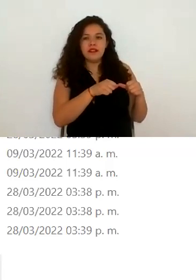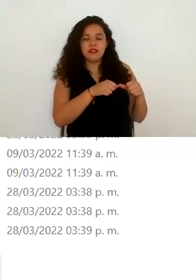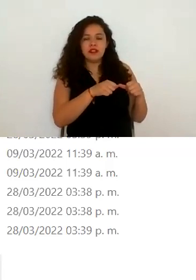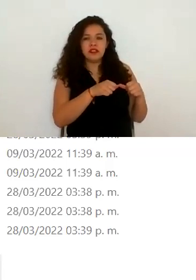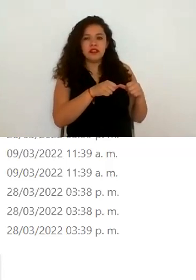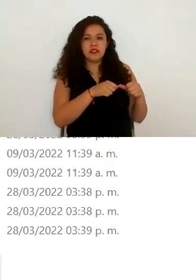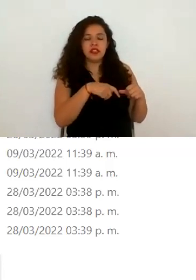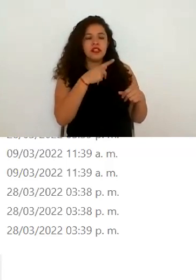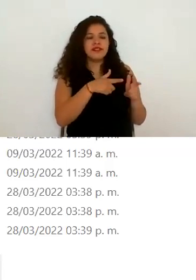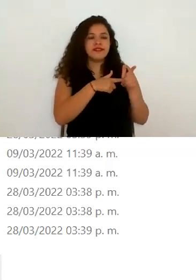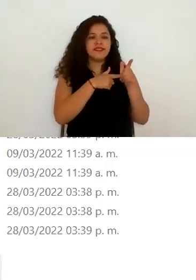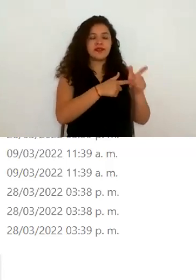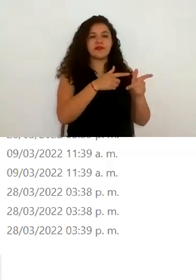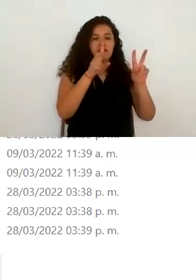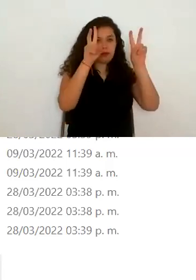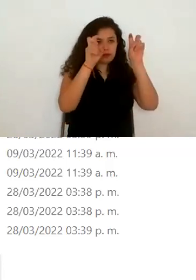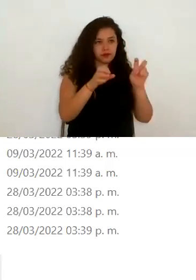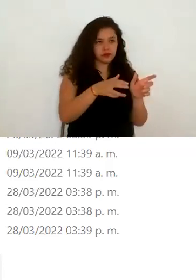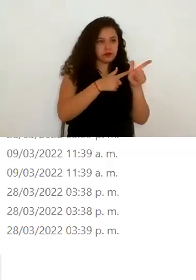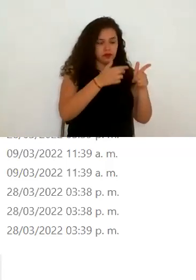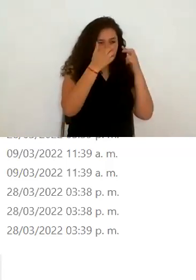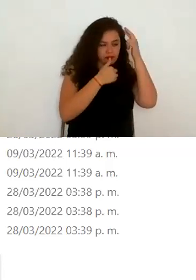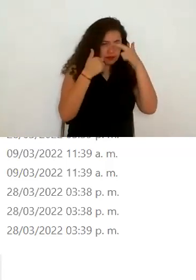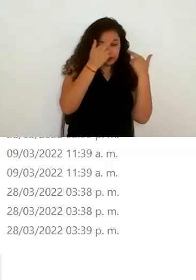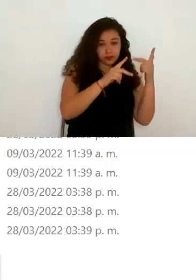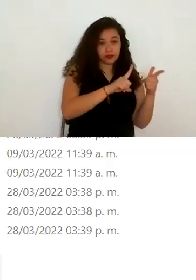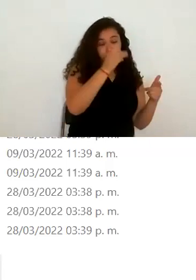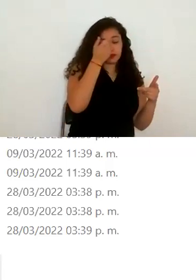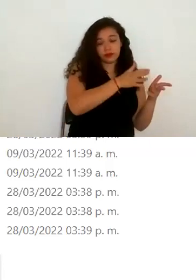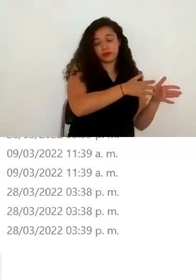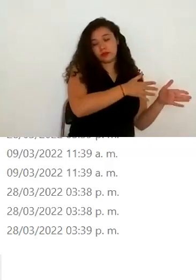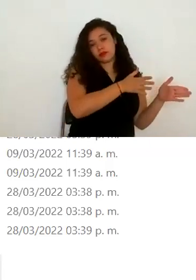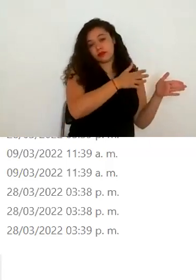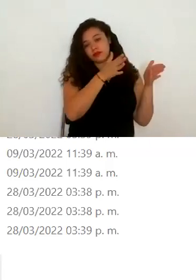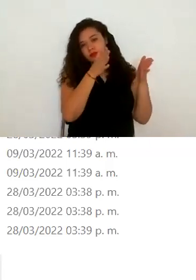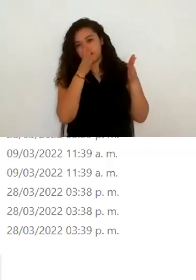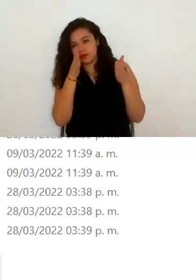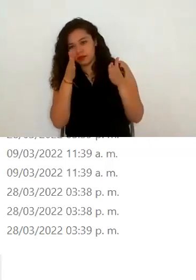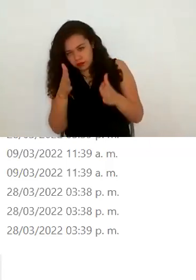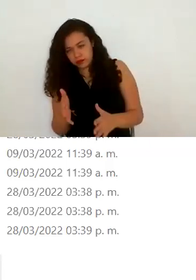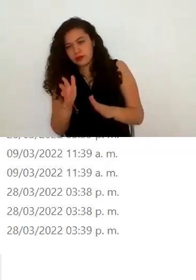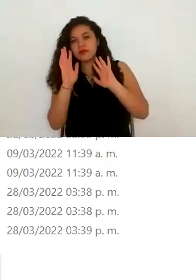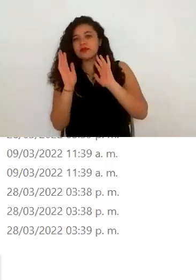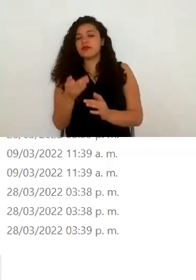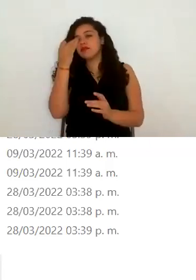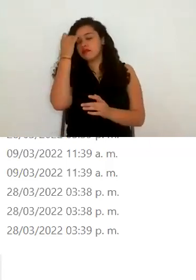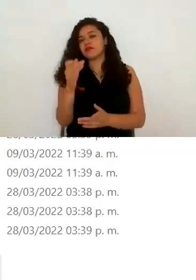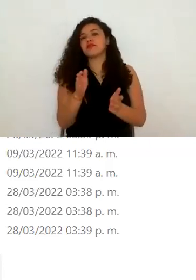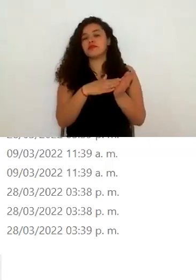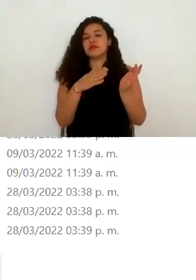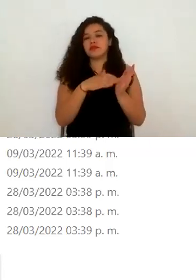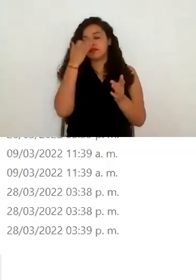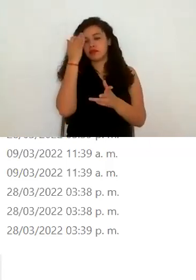creando y dando seguimiento a los asuntos. Pero después de un tiempo, esos expedientes dejan de tener vigencia, pero